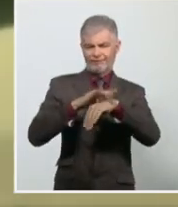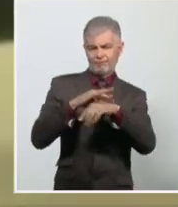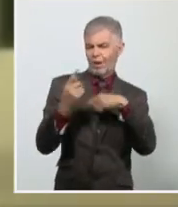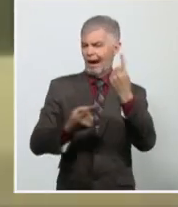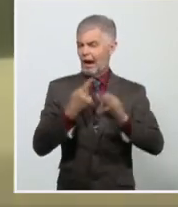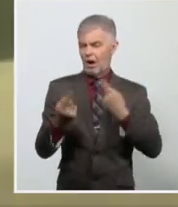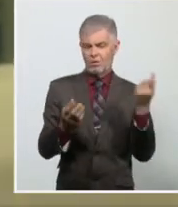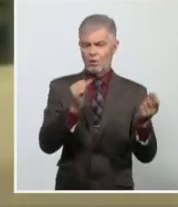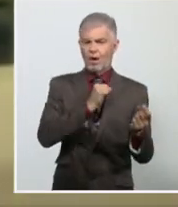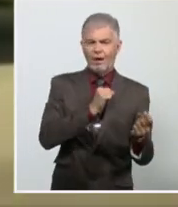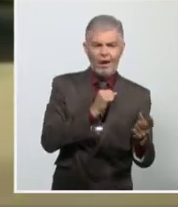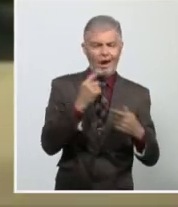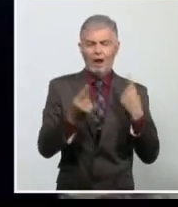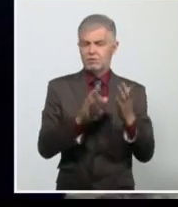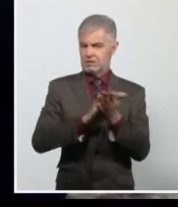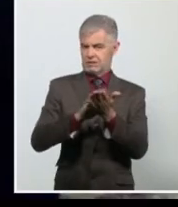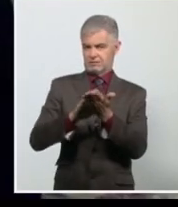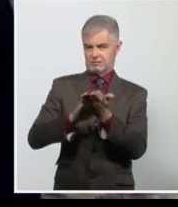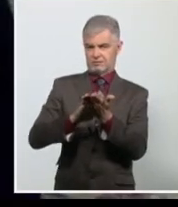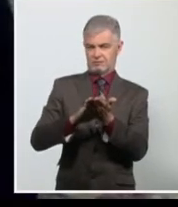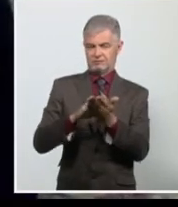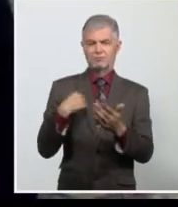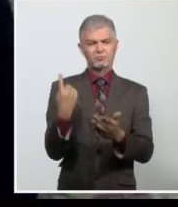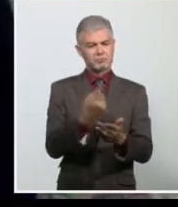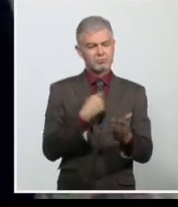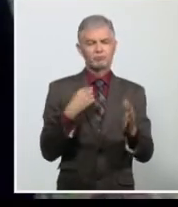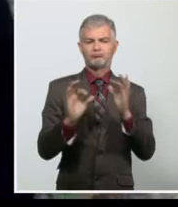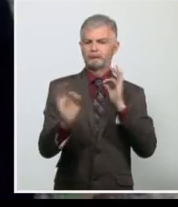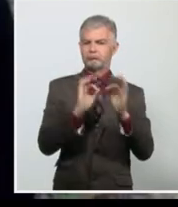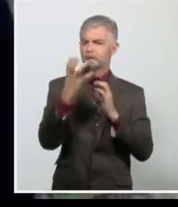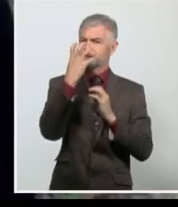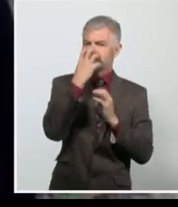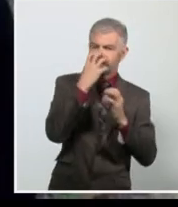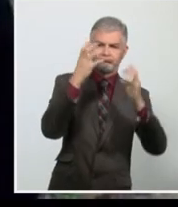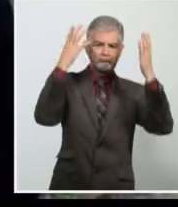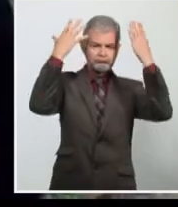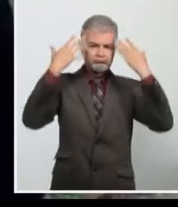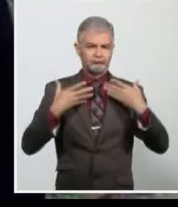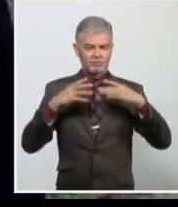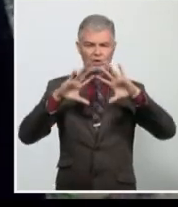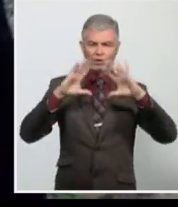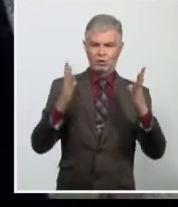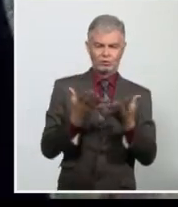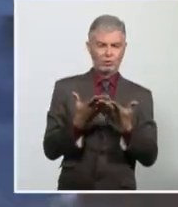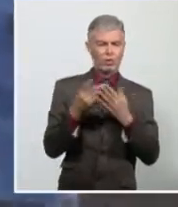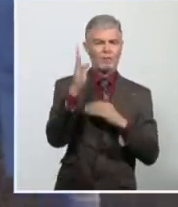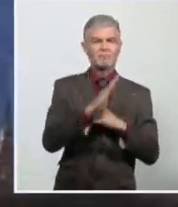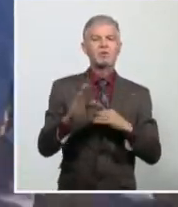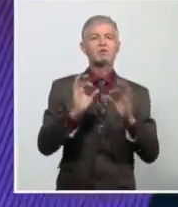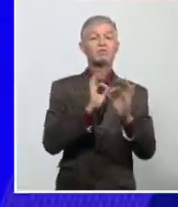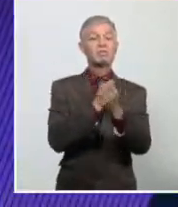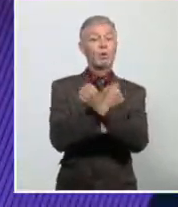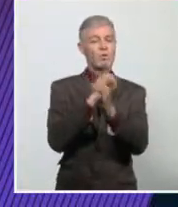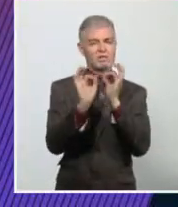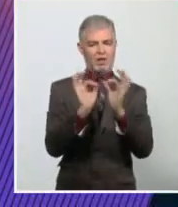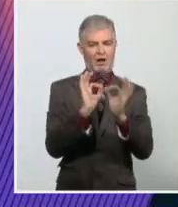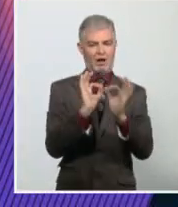proceso infeccioso y empleando los medios de protección y todas las medidas de bioseguridad y